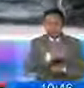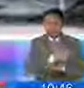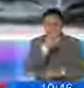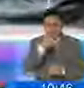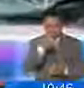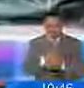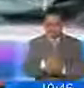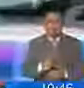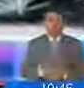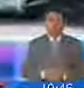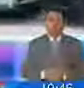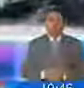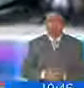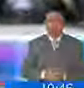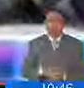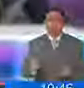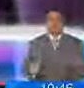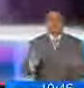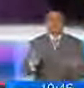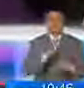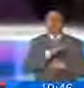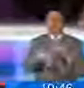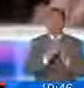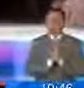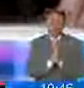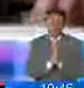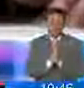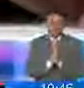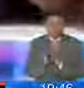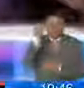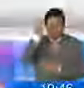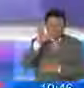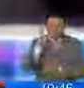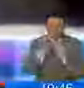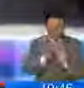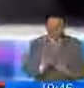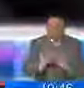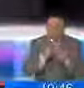tiempo. En el camino todos rezan y piden al cielo por la familia.